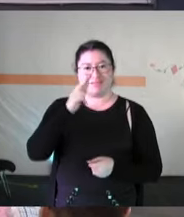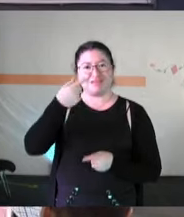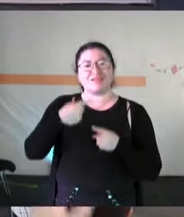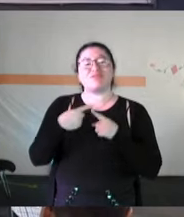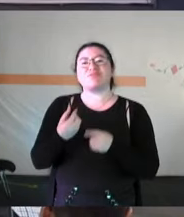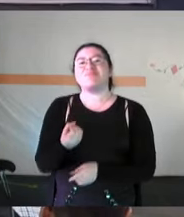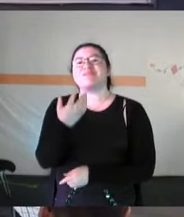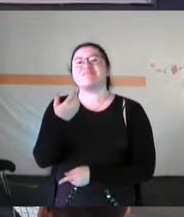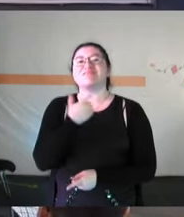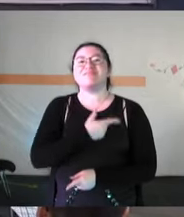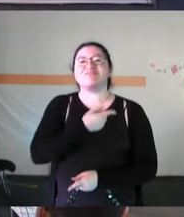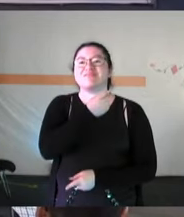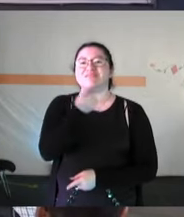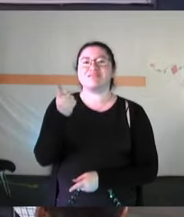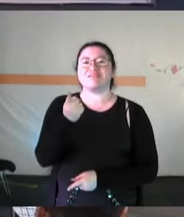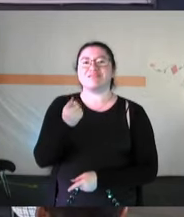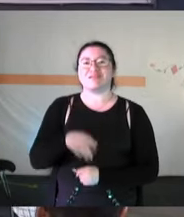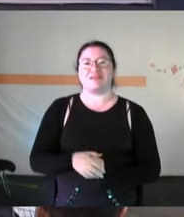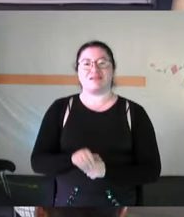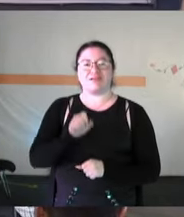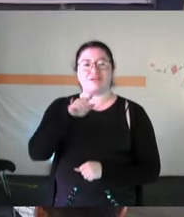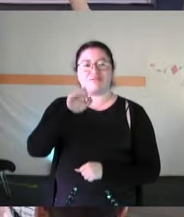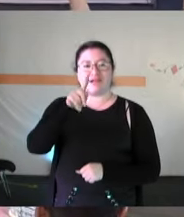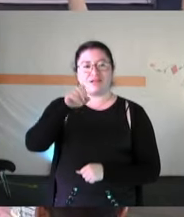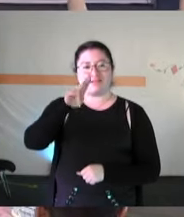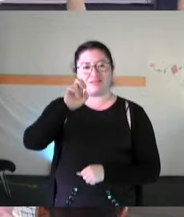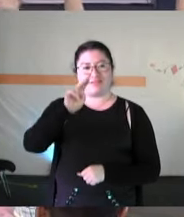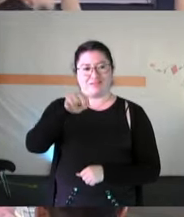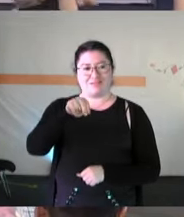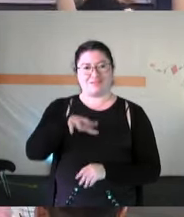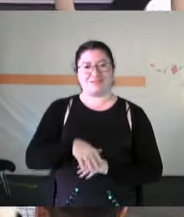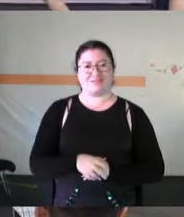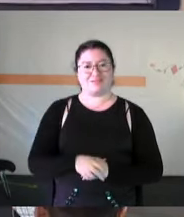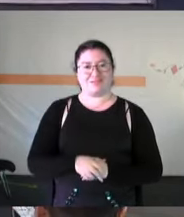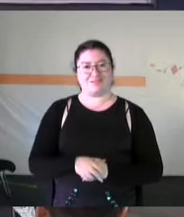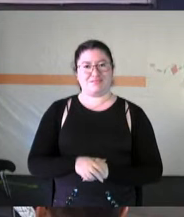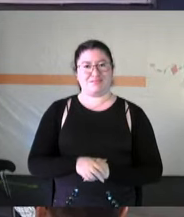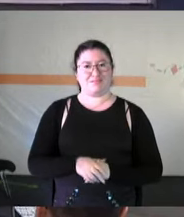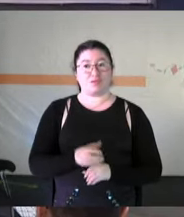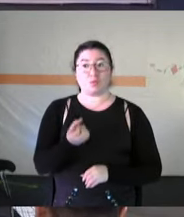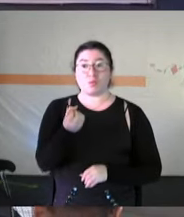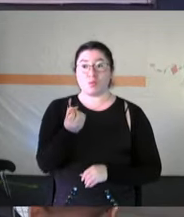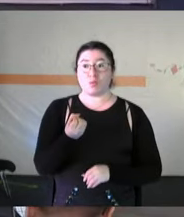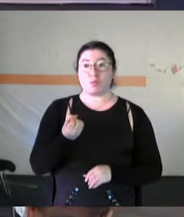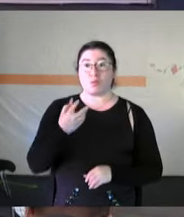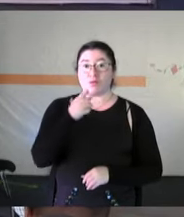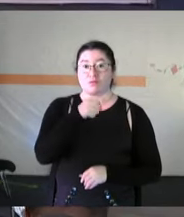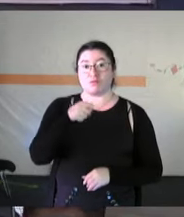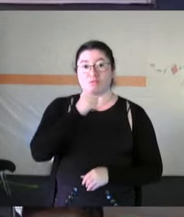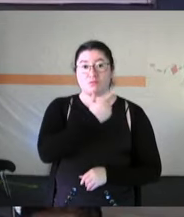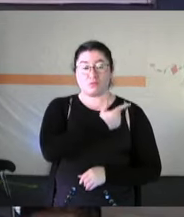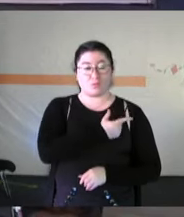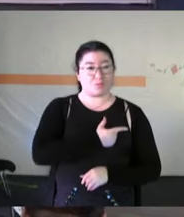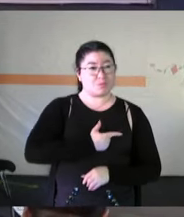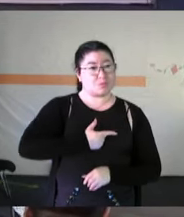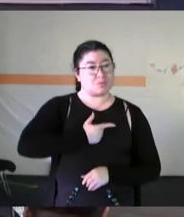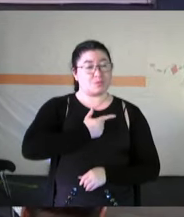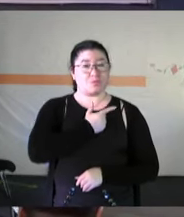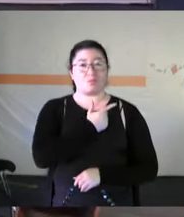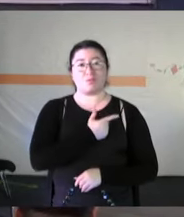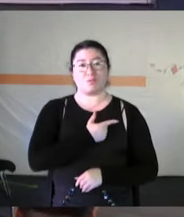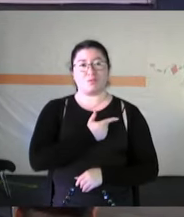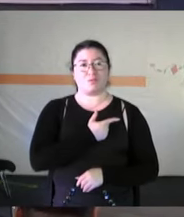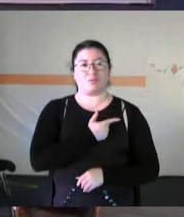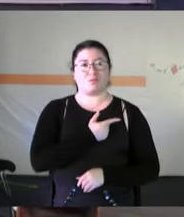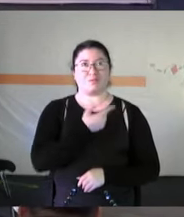¿Qué otro? A ver, la criatura de Frankenstein. Chido, ¿no? ¿Y cuántos de ustedes les encanta y les requete fascina?